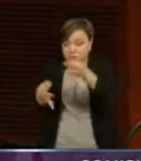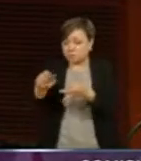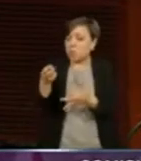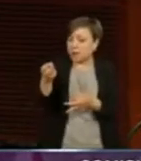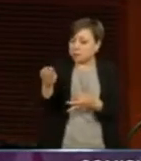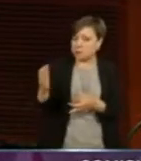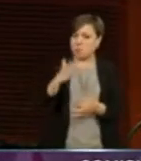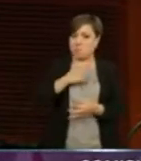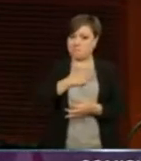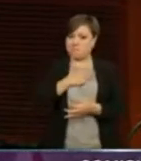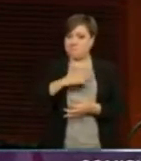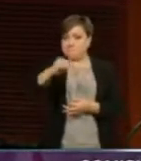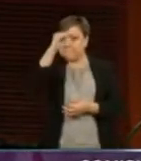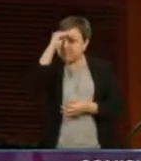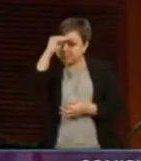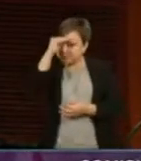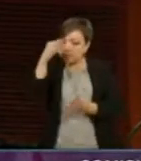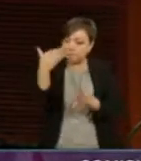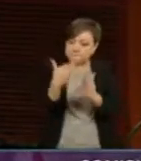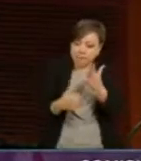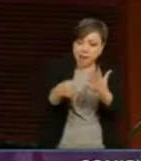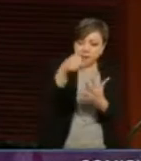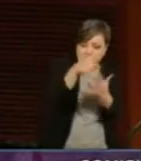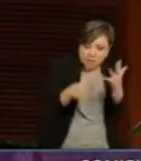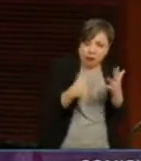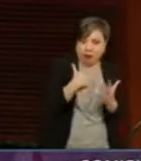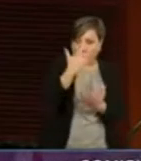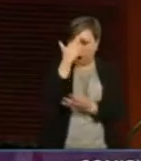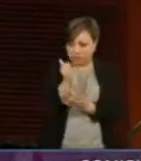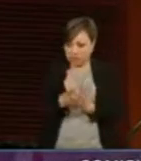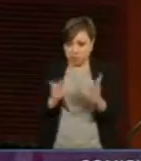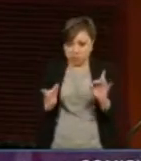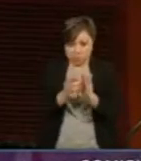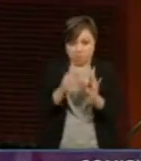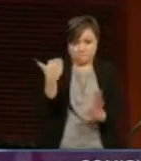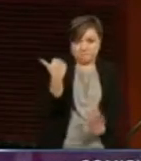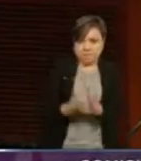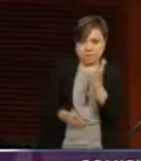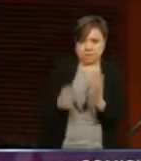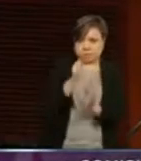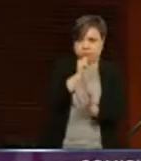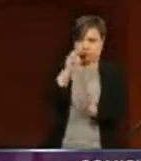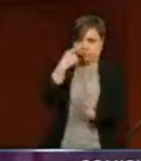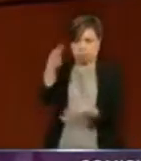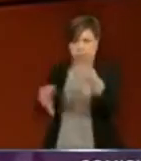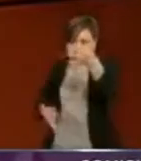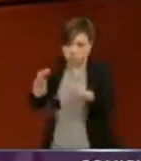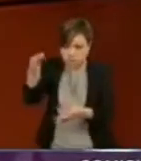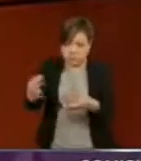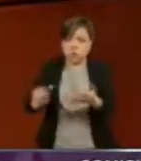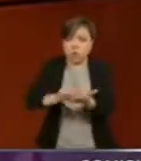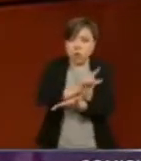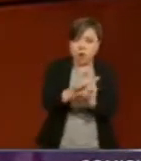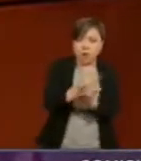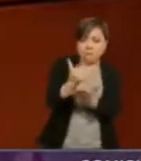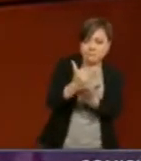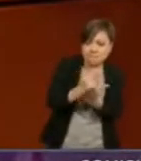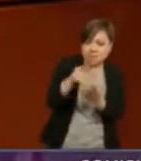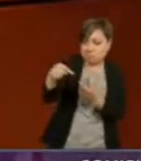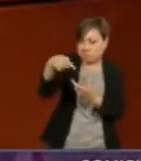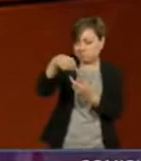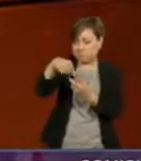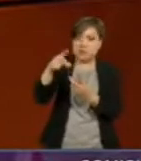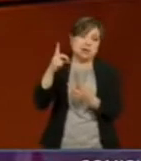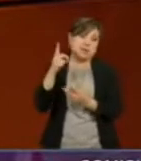es insuficiente la fundamentación y persiste la nula diferenciación entre los procedimientos en contra de los diputados